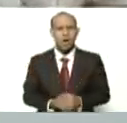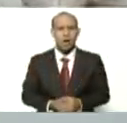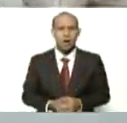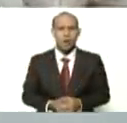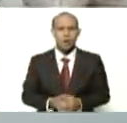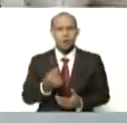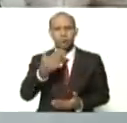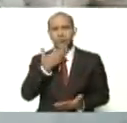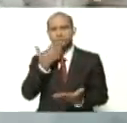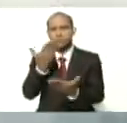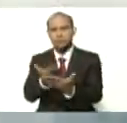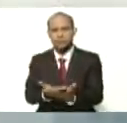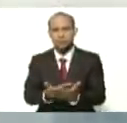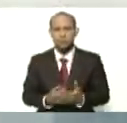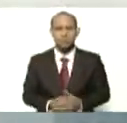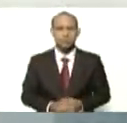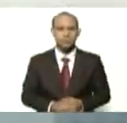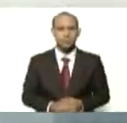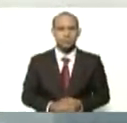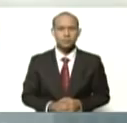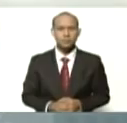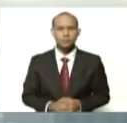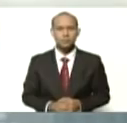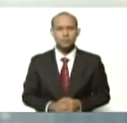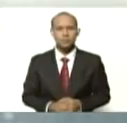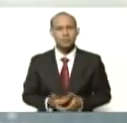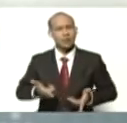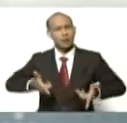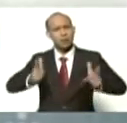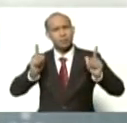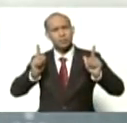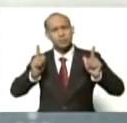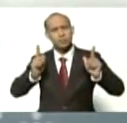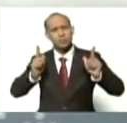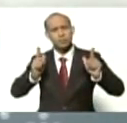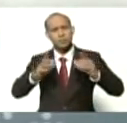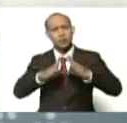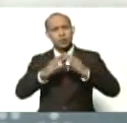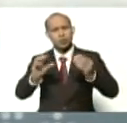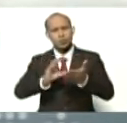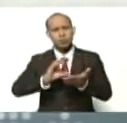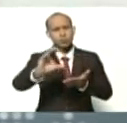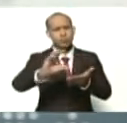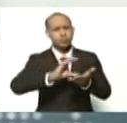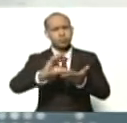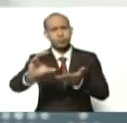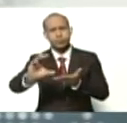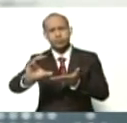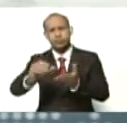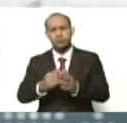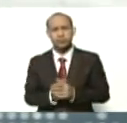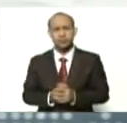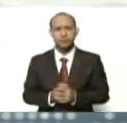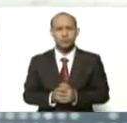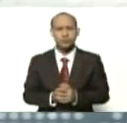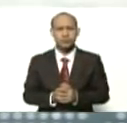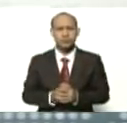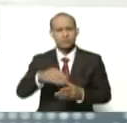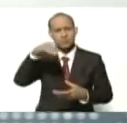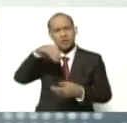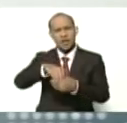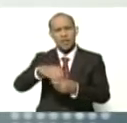una petición para que autorice los recursos y la intervención en la ranchería a nivel